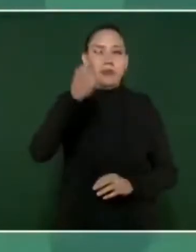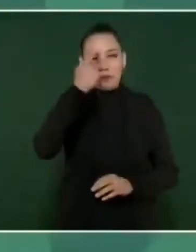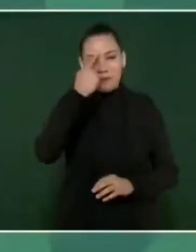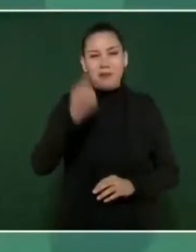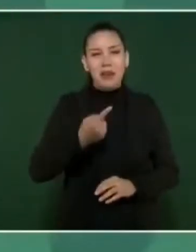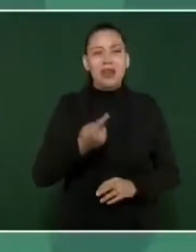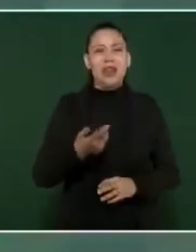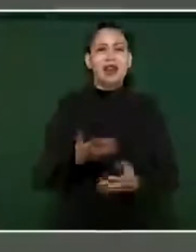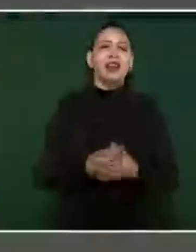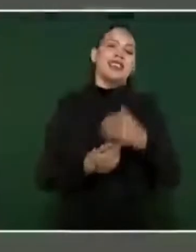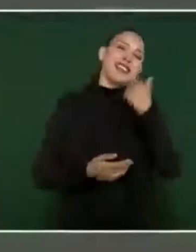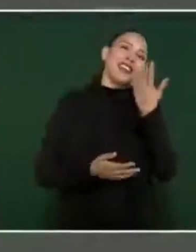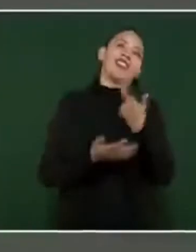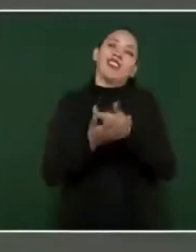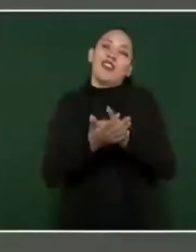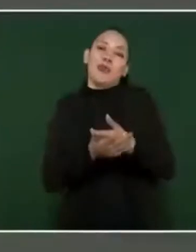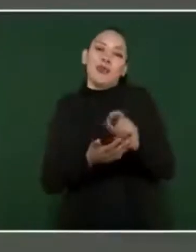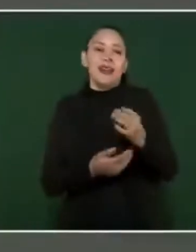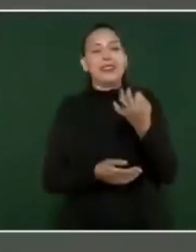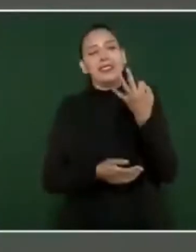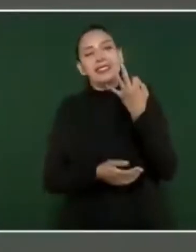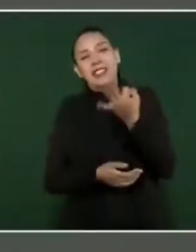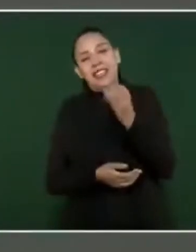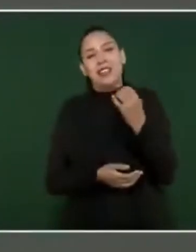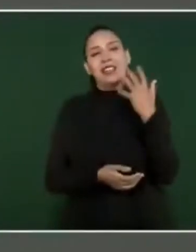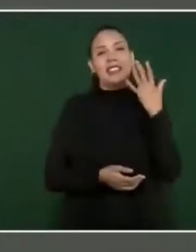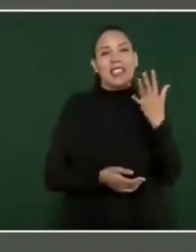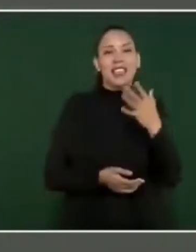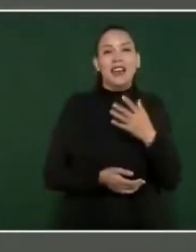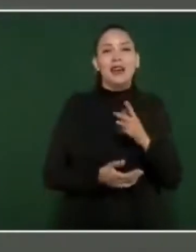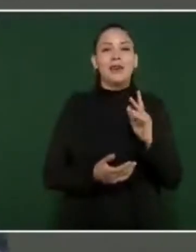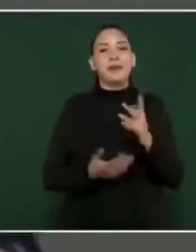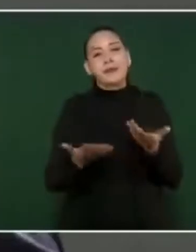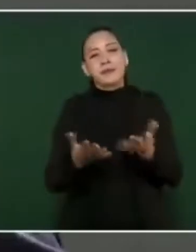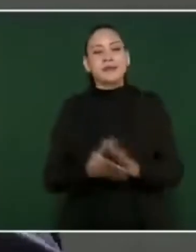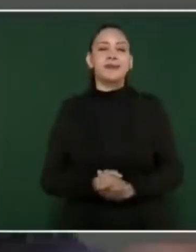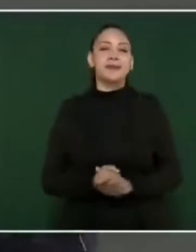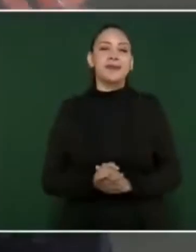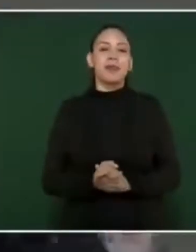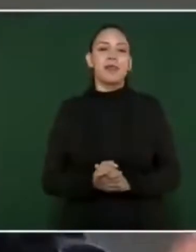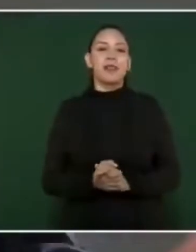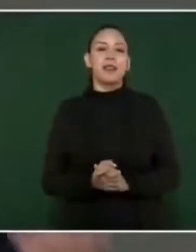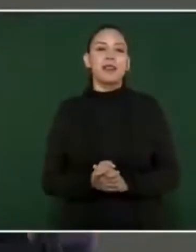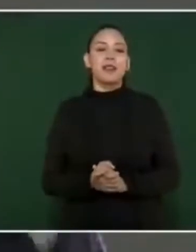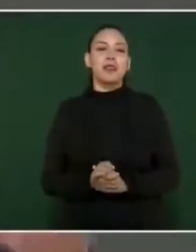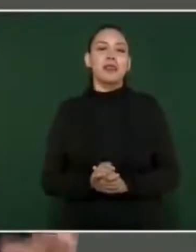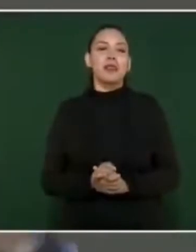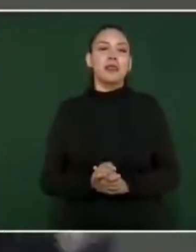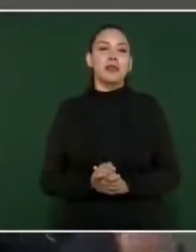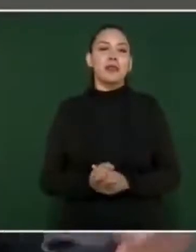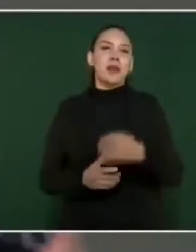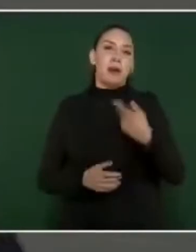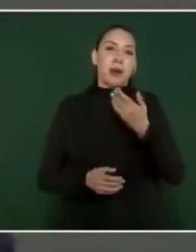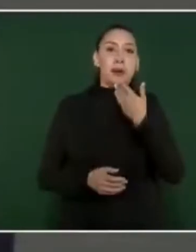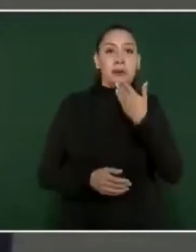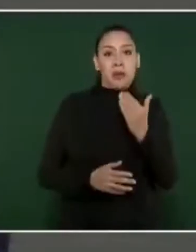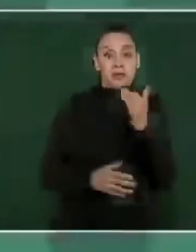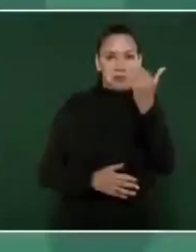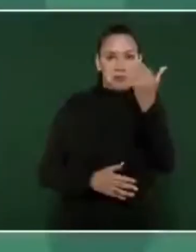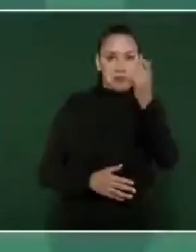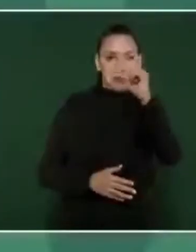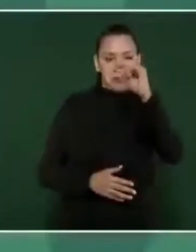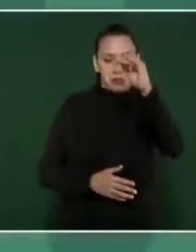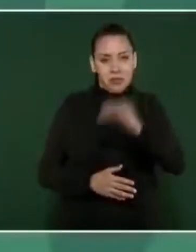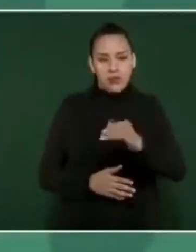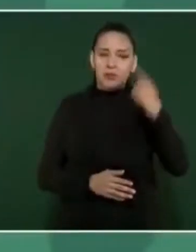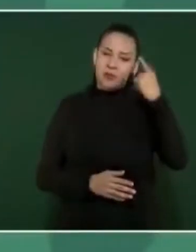porque estaba a buen precio, pues. Pero bueno, compramos esa, ya rehabilitamos 6, todavía